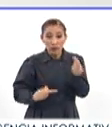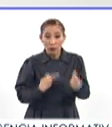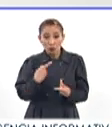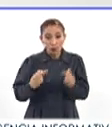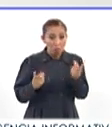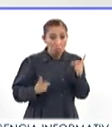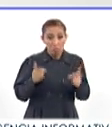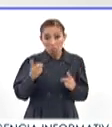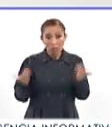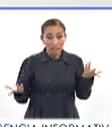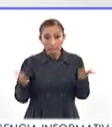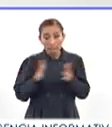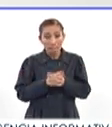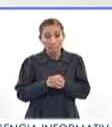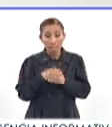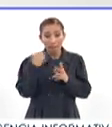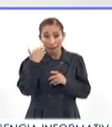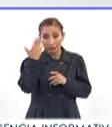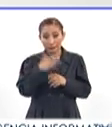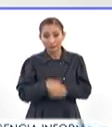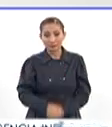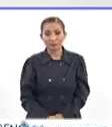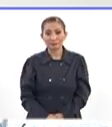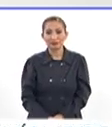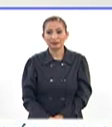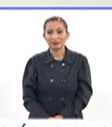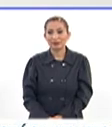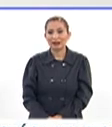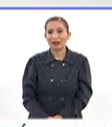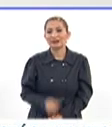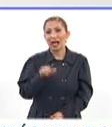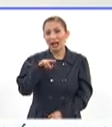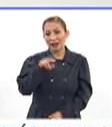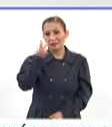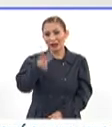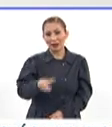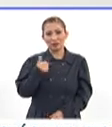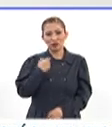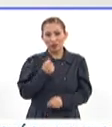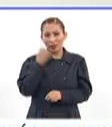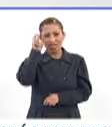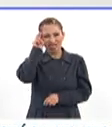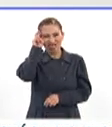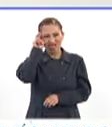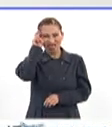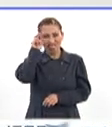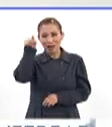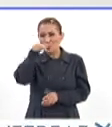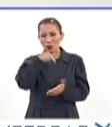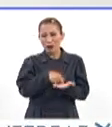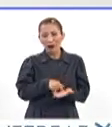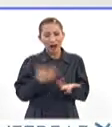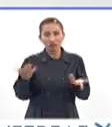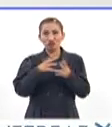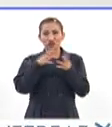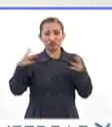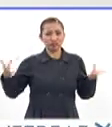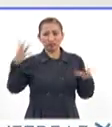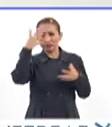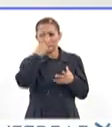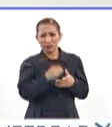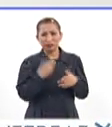duda o alguna cosa que quisieras comentar. Pues sí, Ana Cristina, la verdad es que con mucha envidia, porque es un lugar